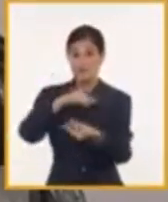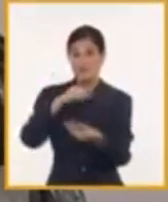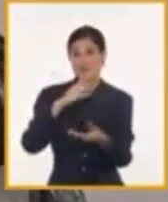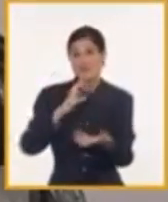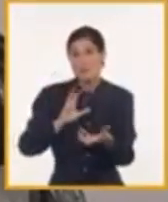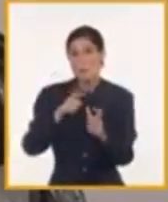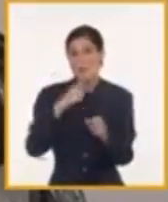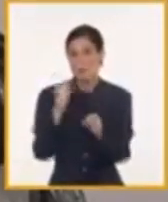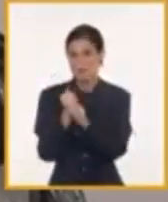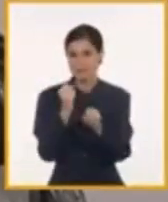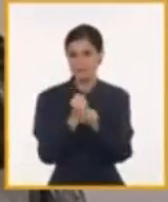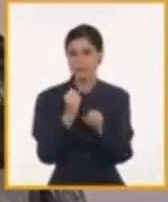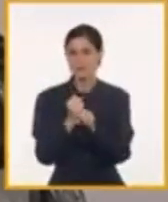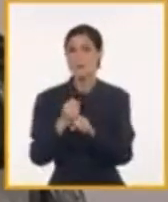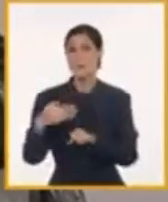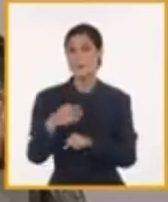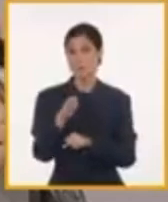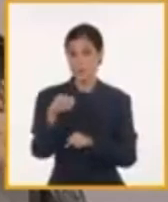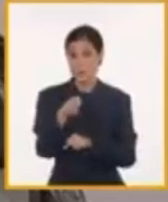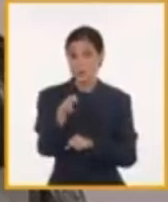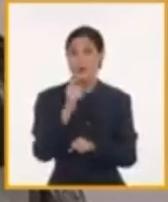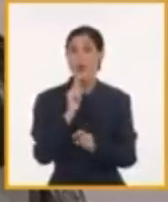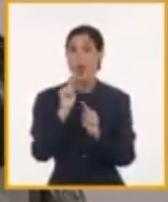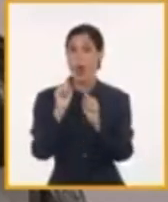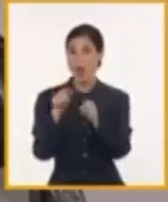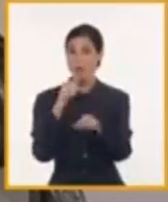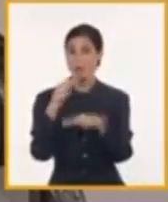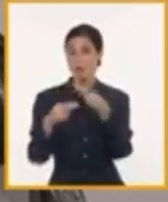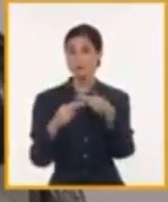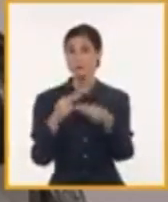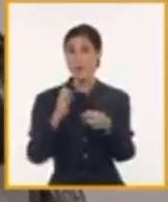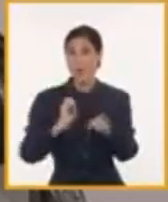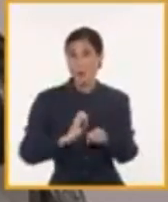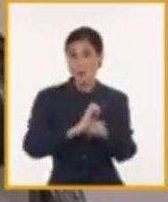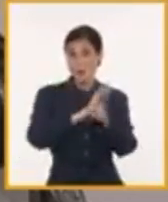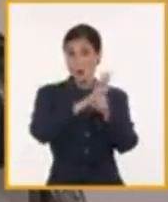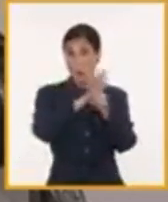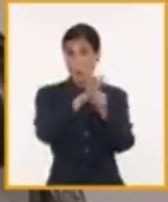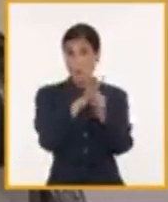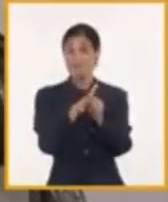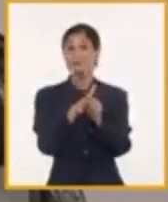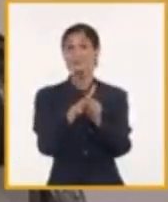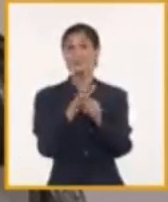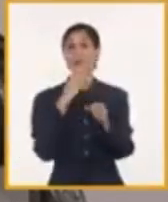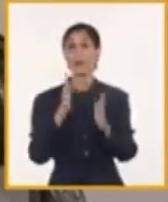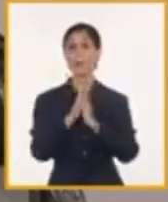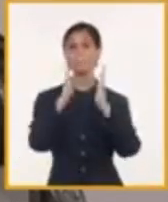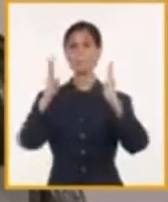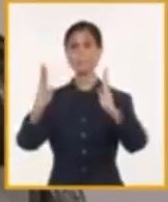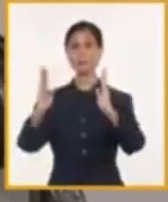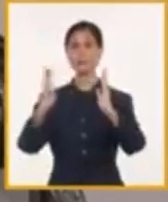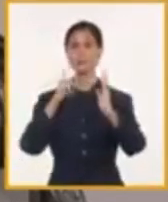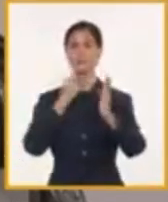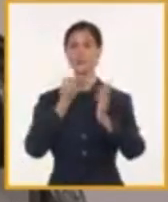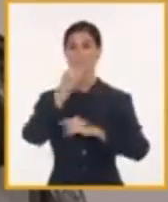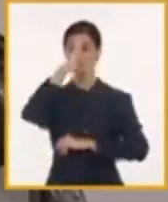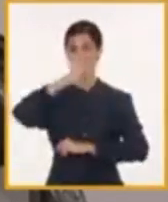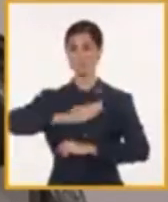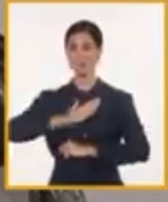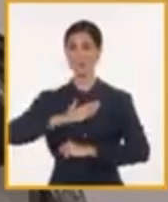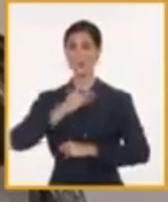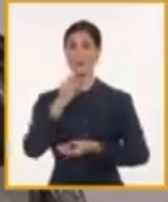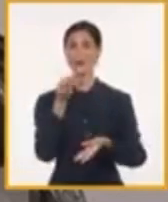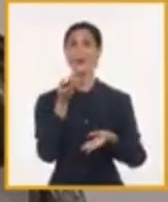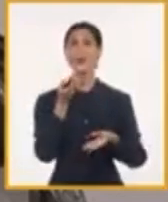limitaciones. Recordemos que hace unos años, antes de la pandemia, se hacían en el país un nivel importante de cultivo intensivo, claria